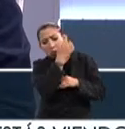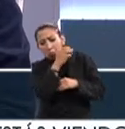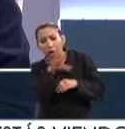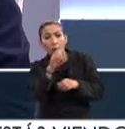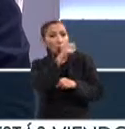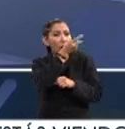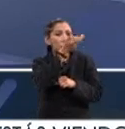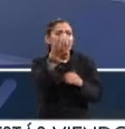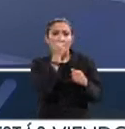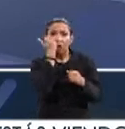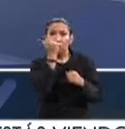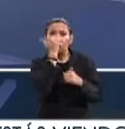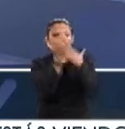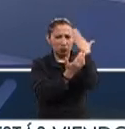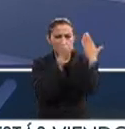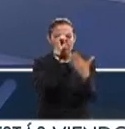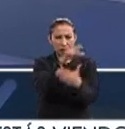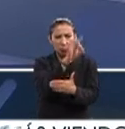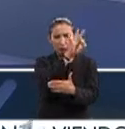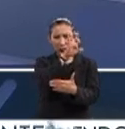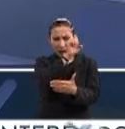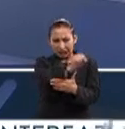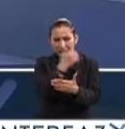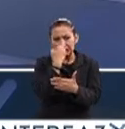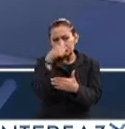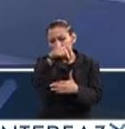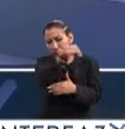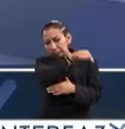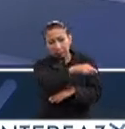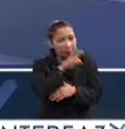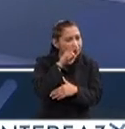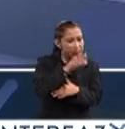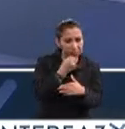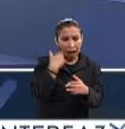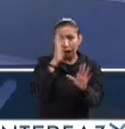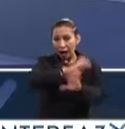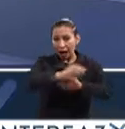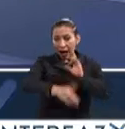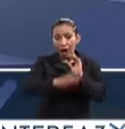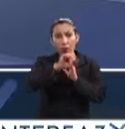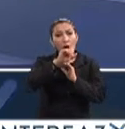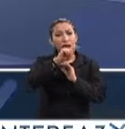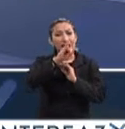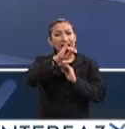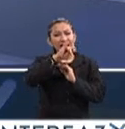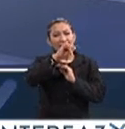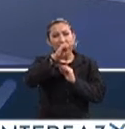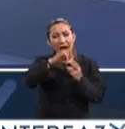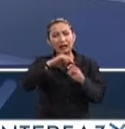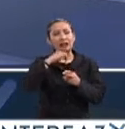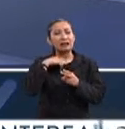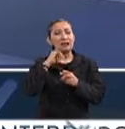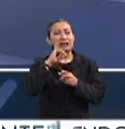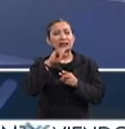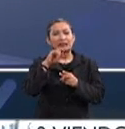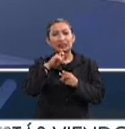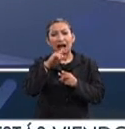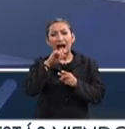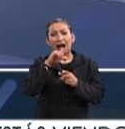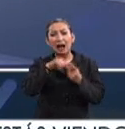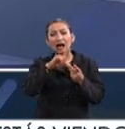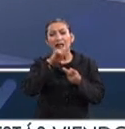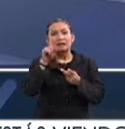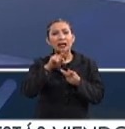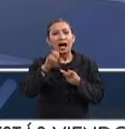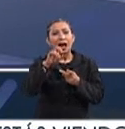cualquier egresado de alguna de estas facultades, Cuautitlán, Iztacala,